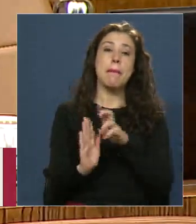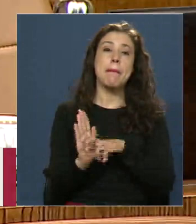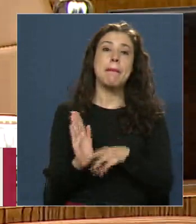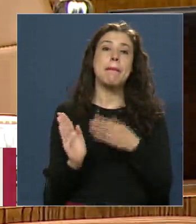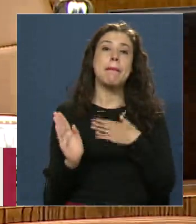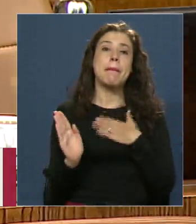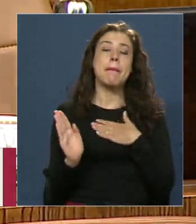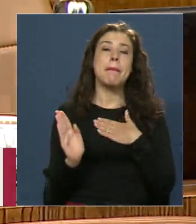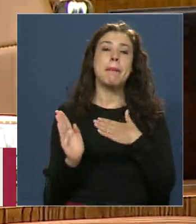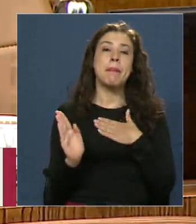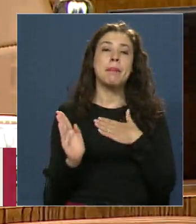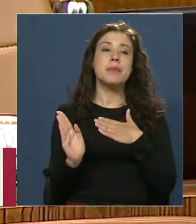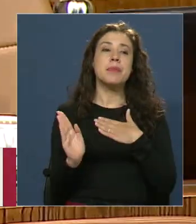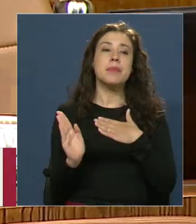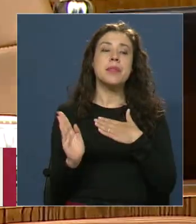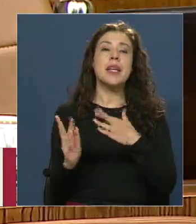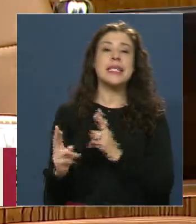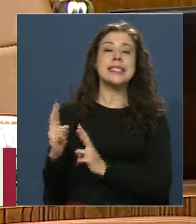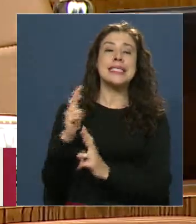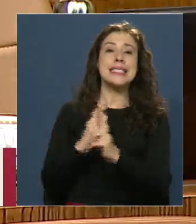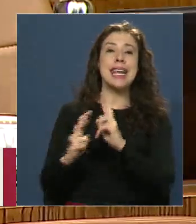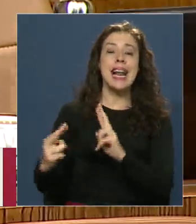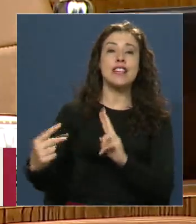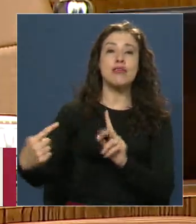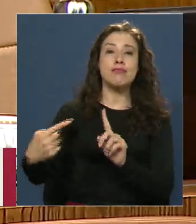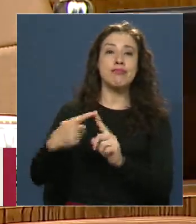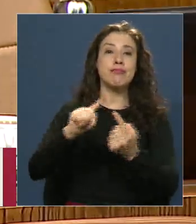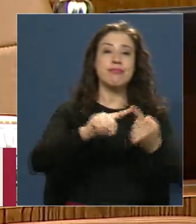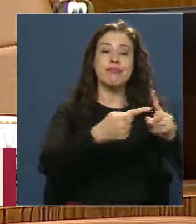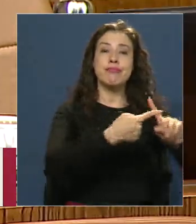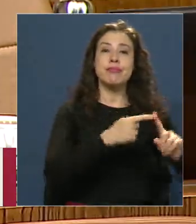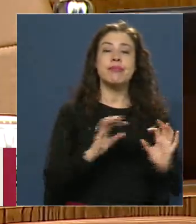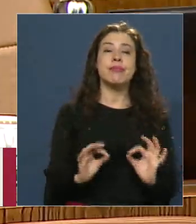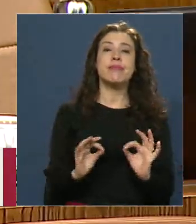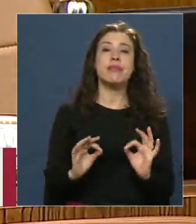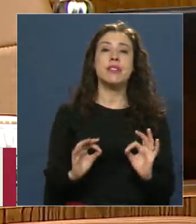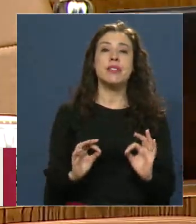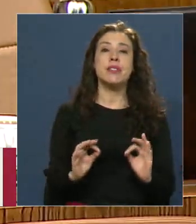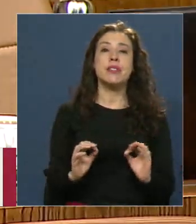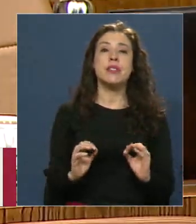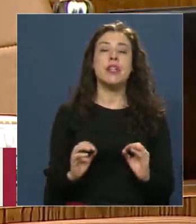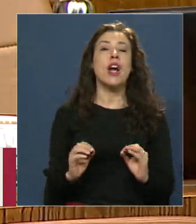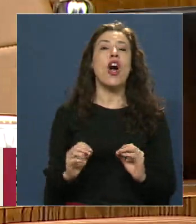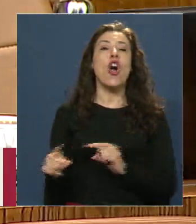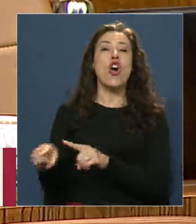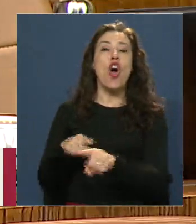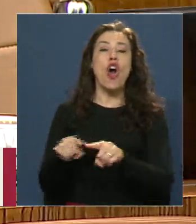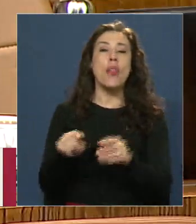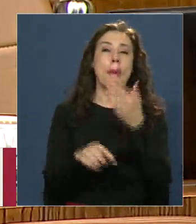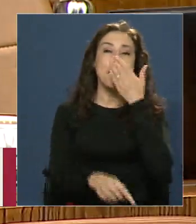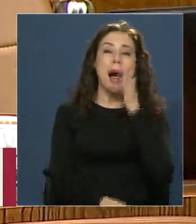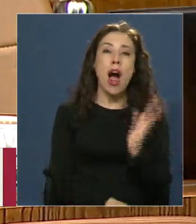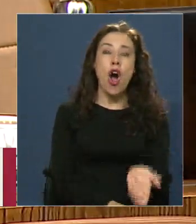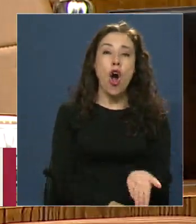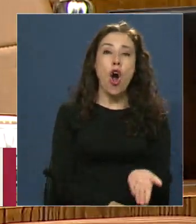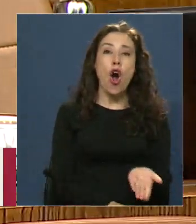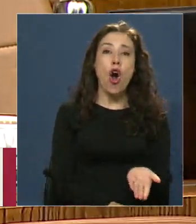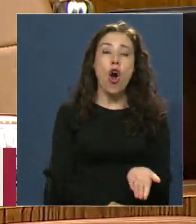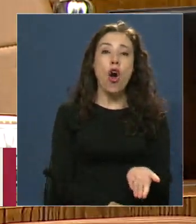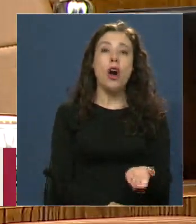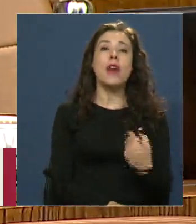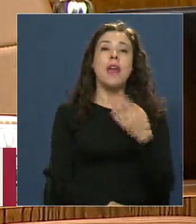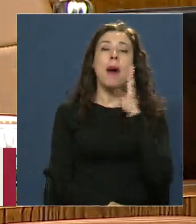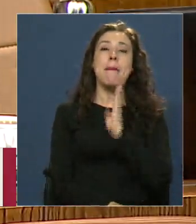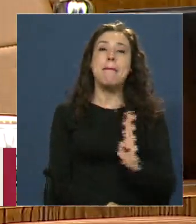cierto?, que se relacionen, que se coordinen mejor las distintas instancias que le ofrecen beneficios a nuestros